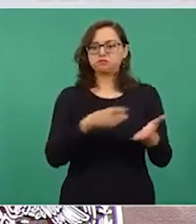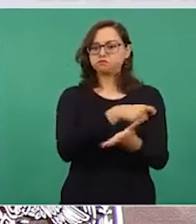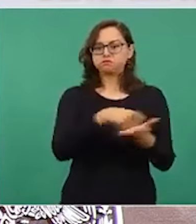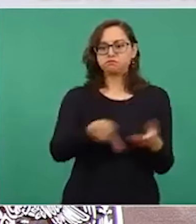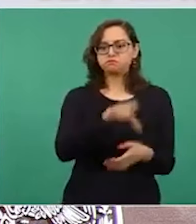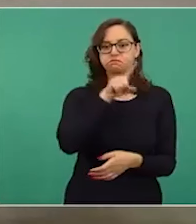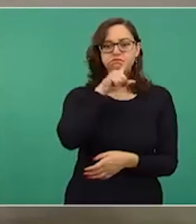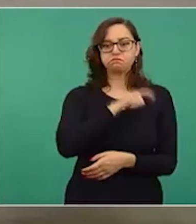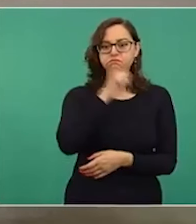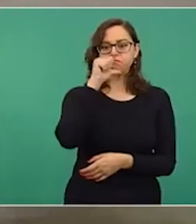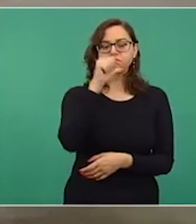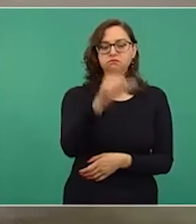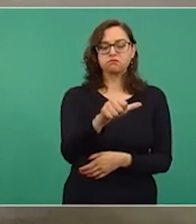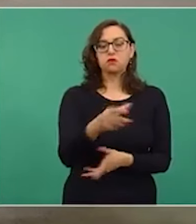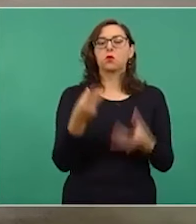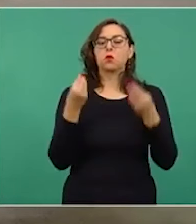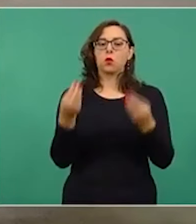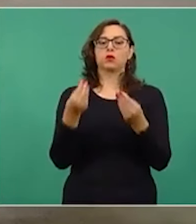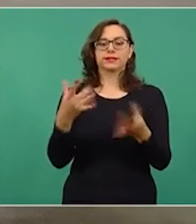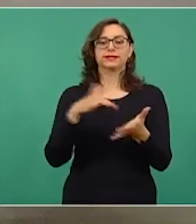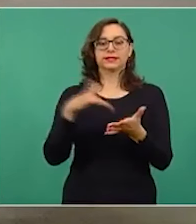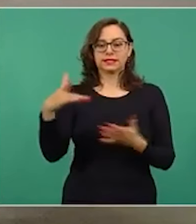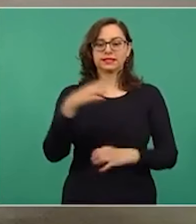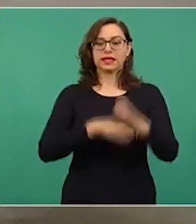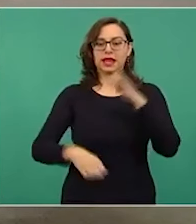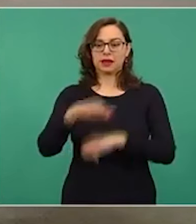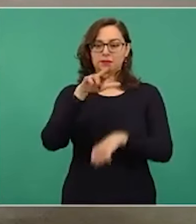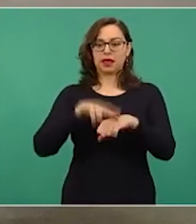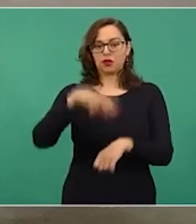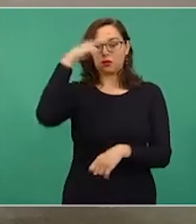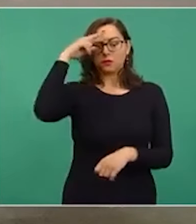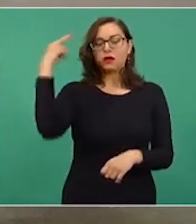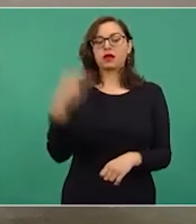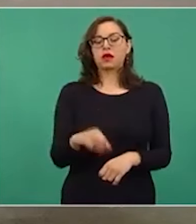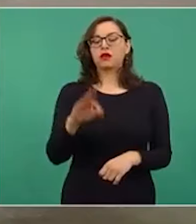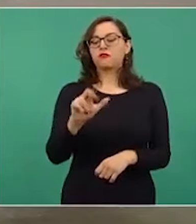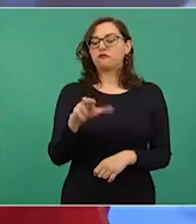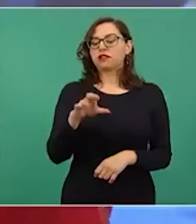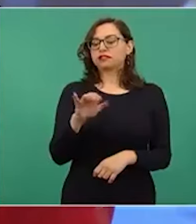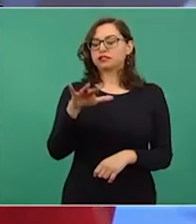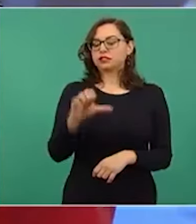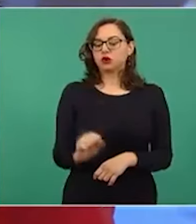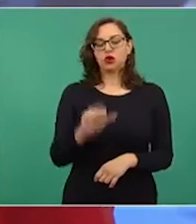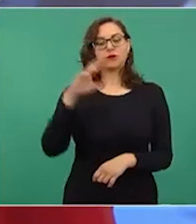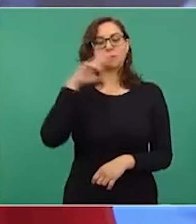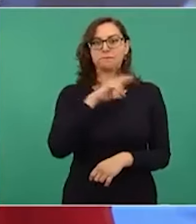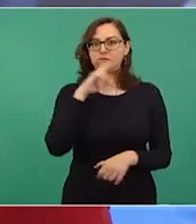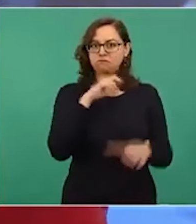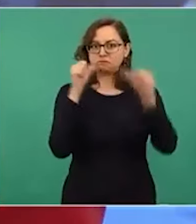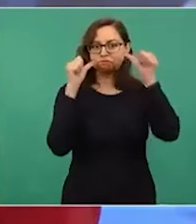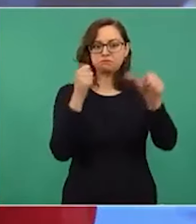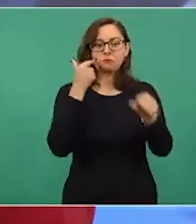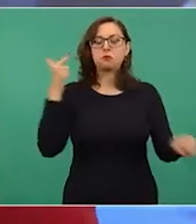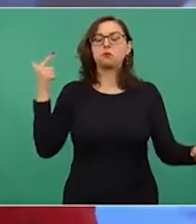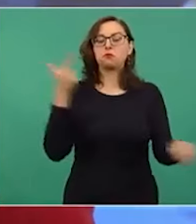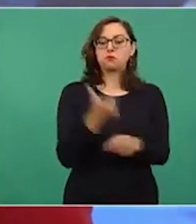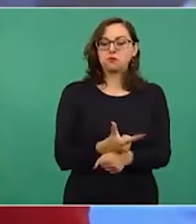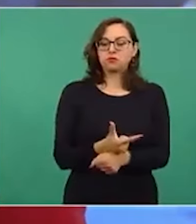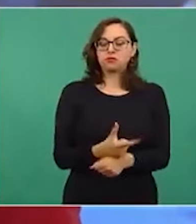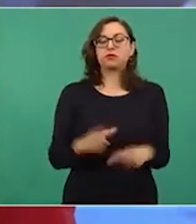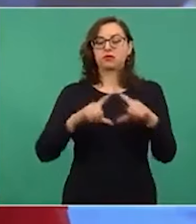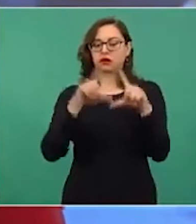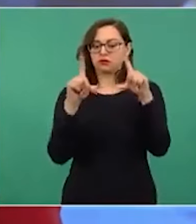Francisco Quiroga, que desde el primer minuto tomó cartas en el asunto. México está librando una batalla para que se